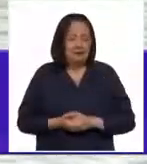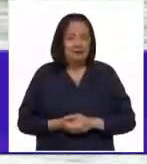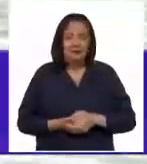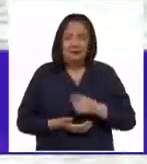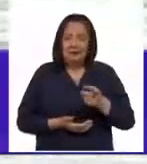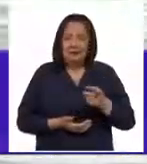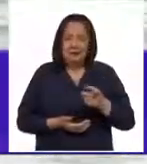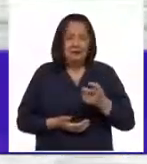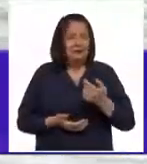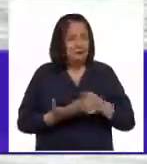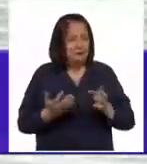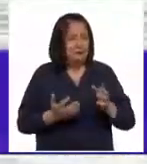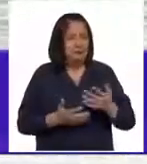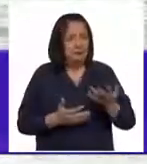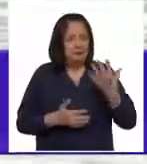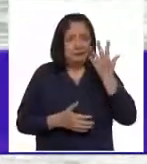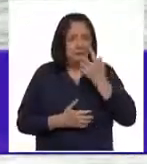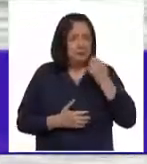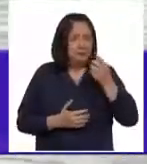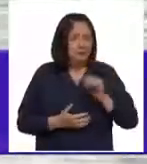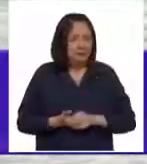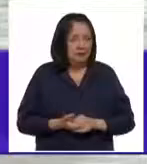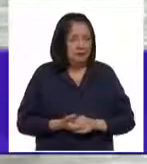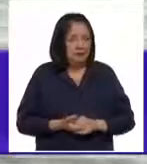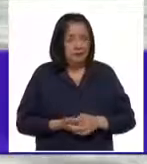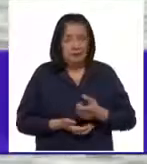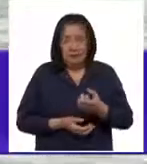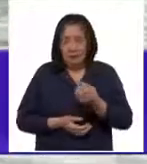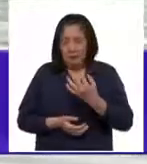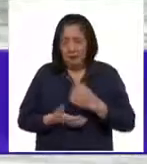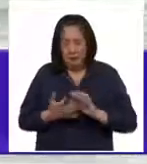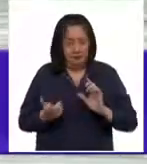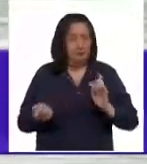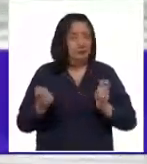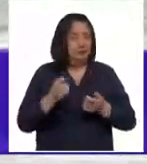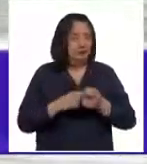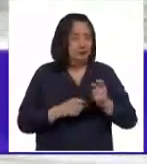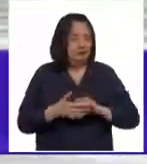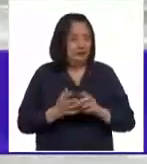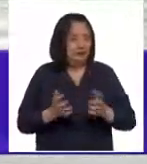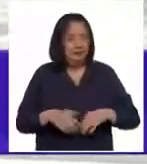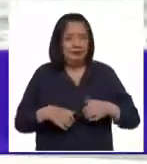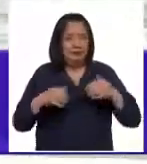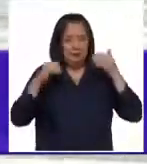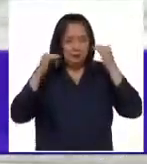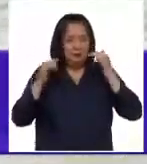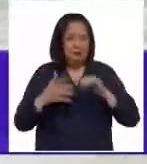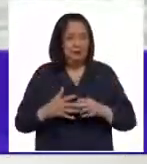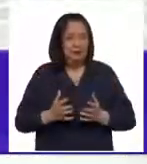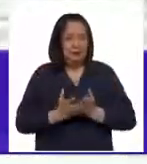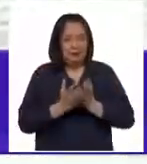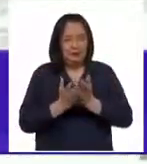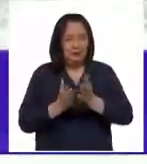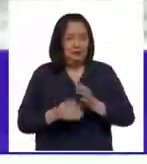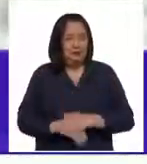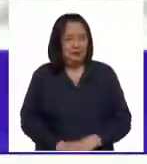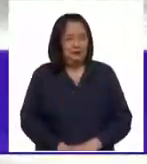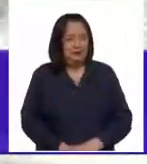dice sus duendecitos. Aquí fue muy, muy lindo. Como dice Rencito, cambió el ramo por el bote. Y los